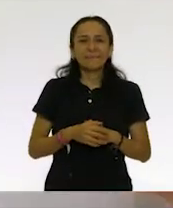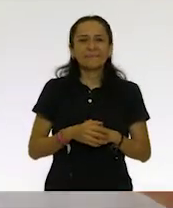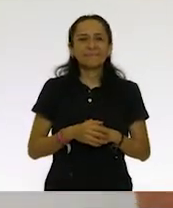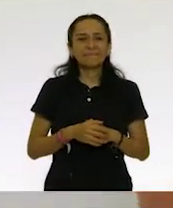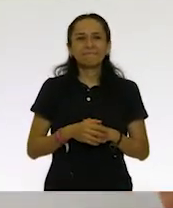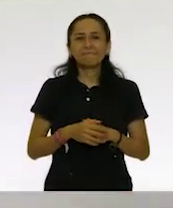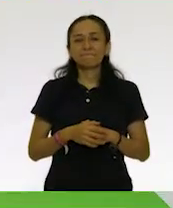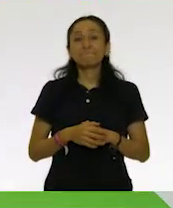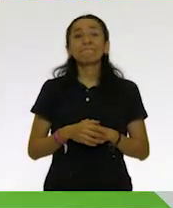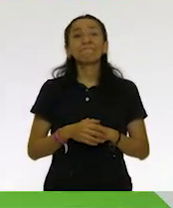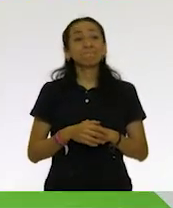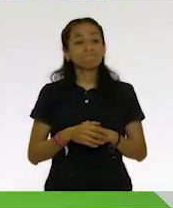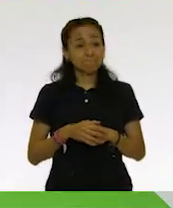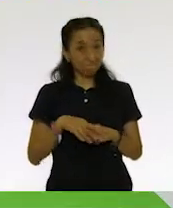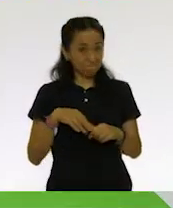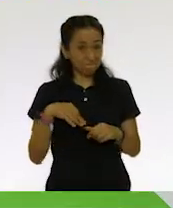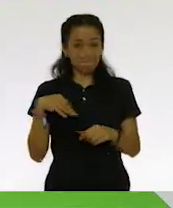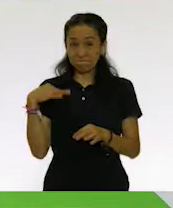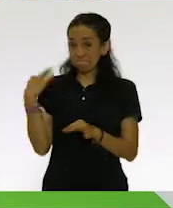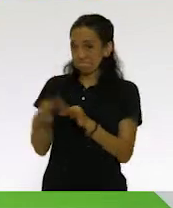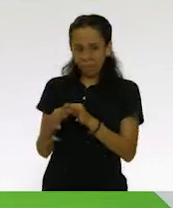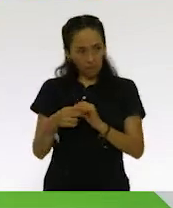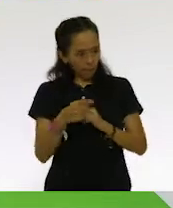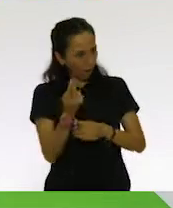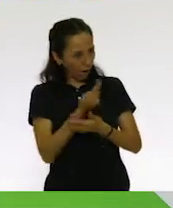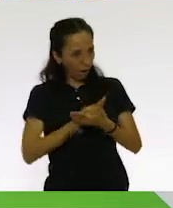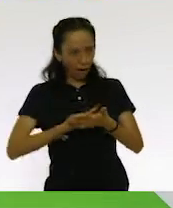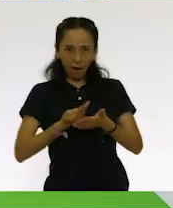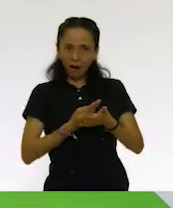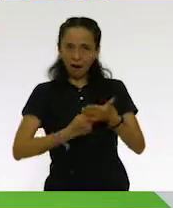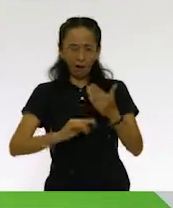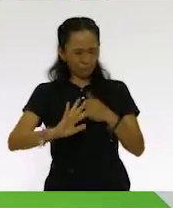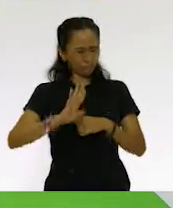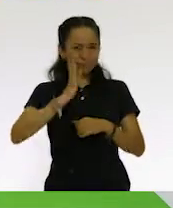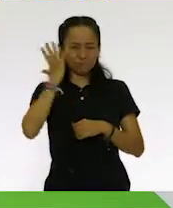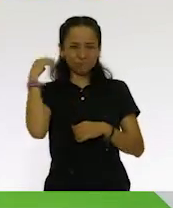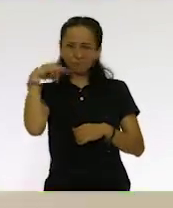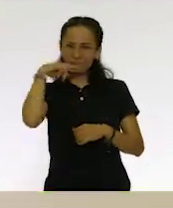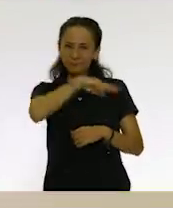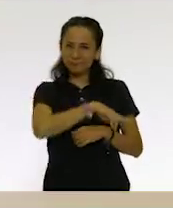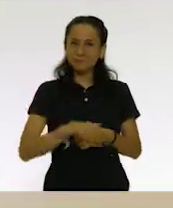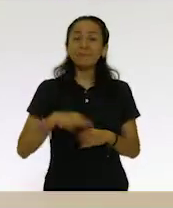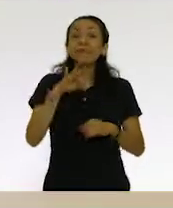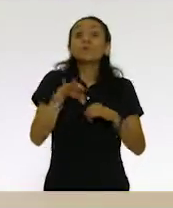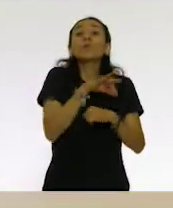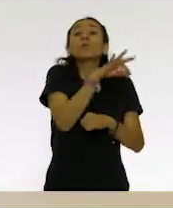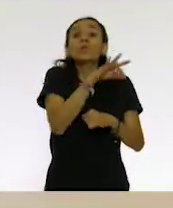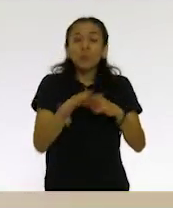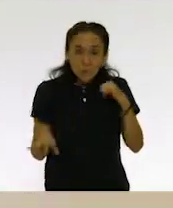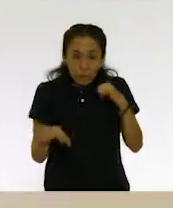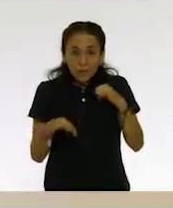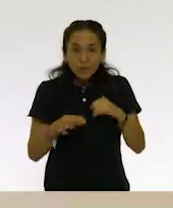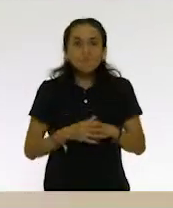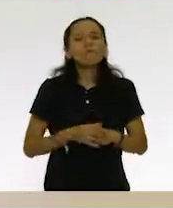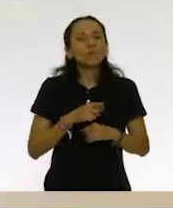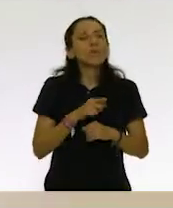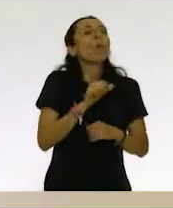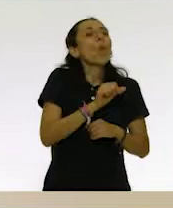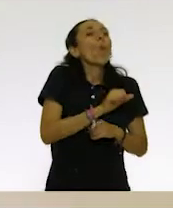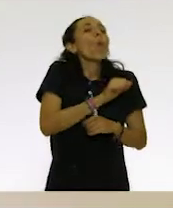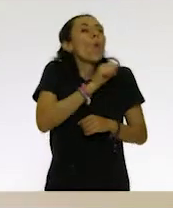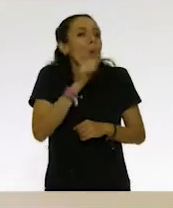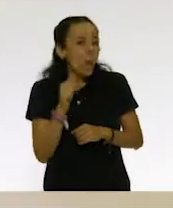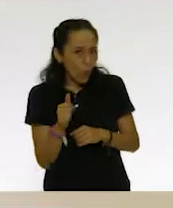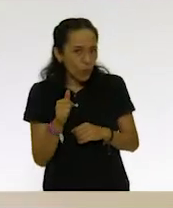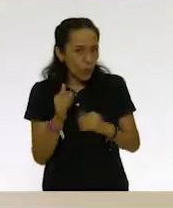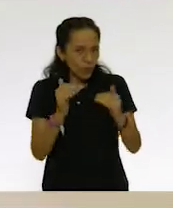¡Listo! Muy bien, cada vez te dibujas más rápido. Y finalmente vas a hacer otro conjunto de